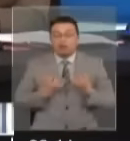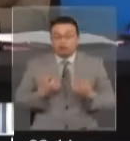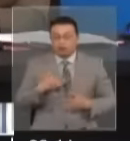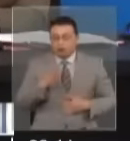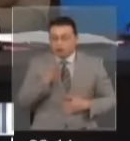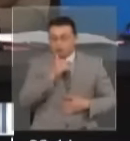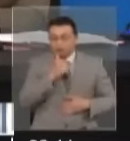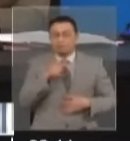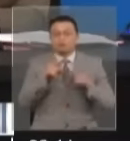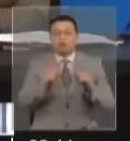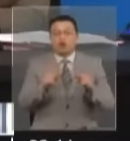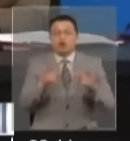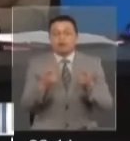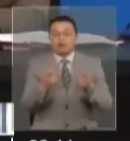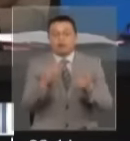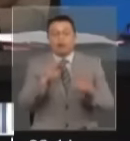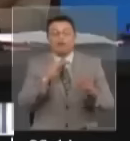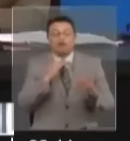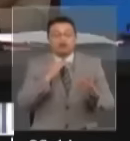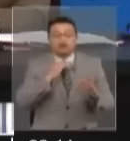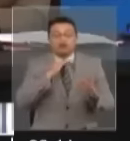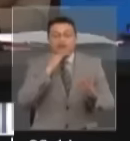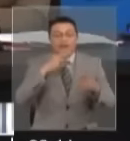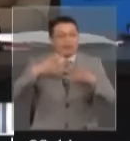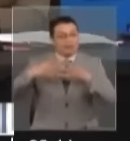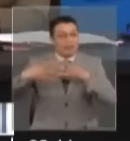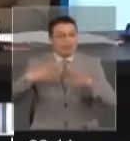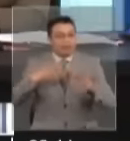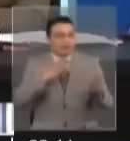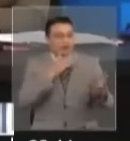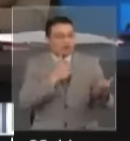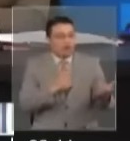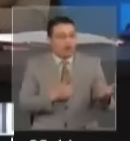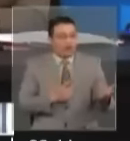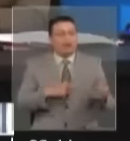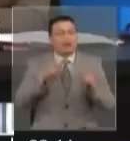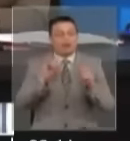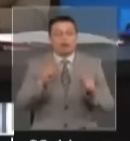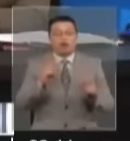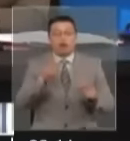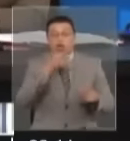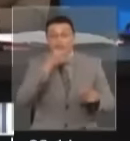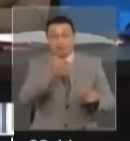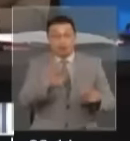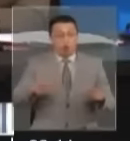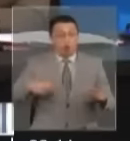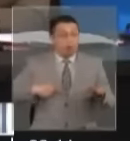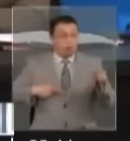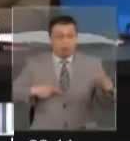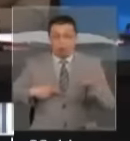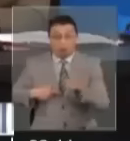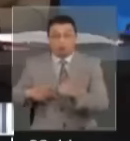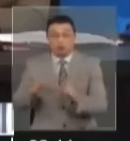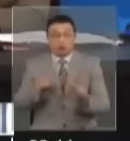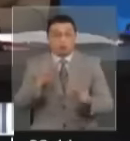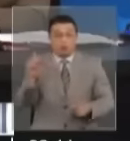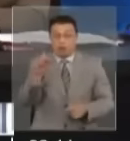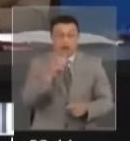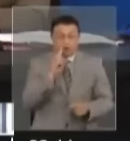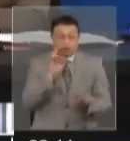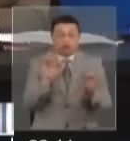es necesariamente lo suficientemente transparente, y no digo que sea culpa de nadie, a lo mejor así son las cosas,